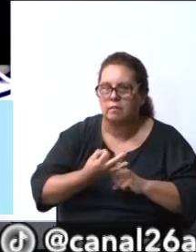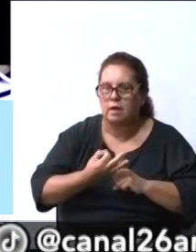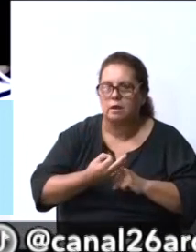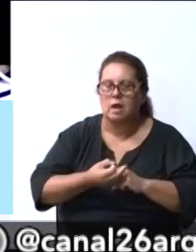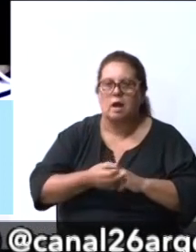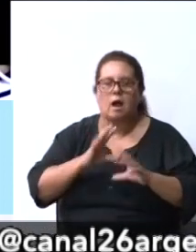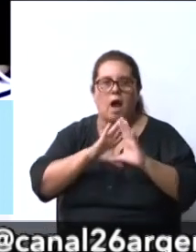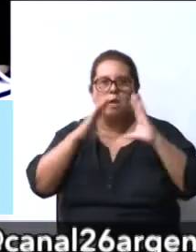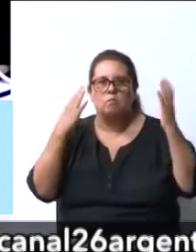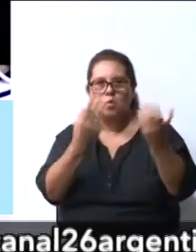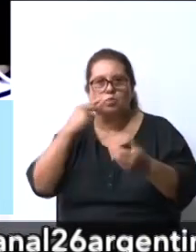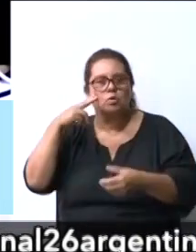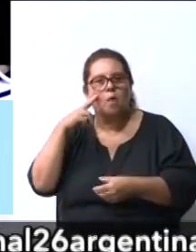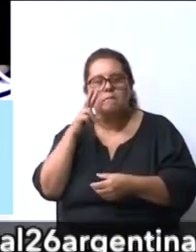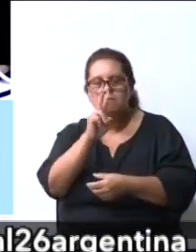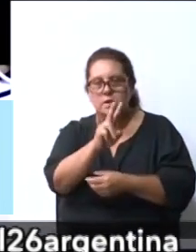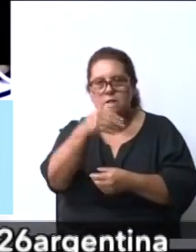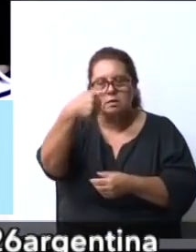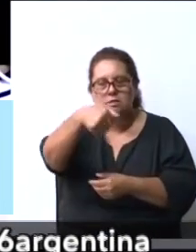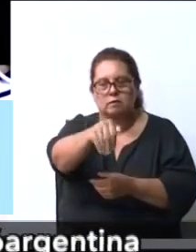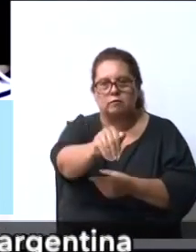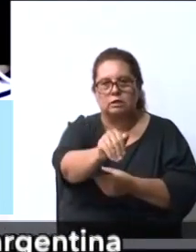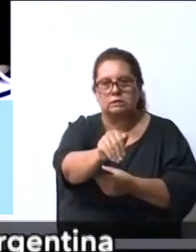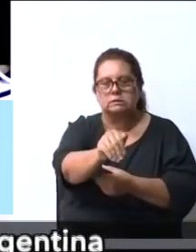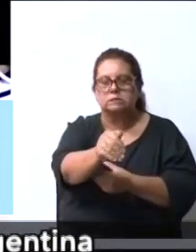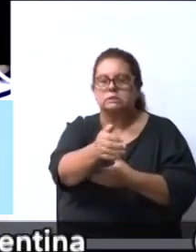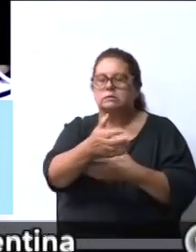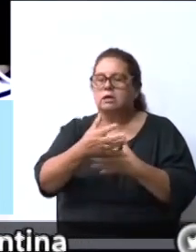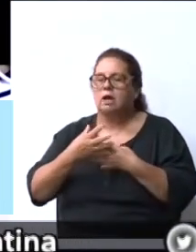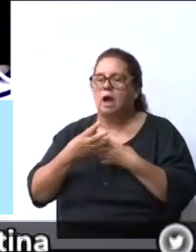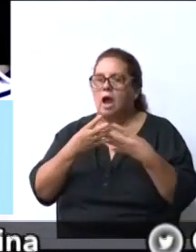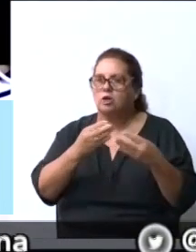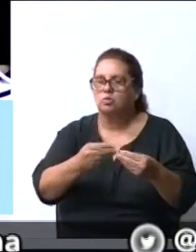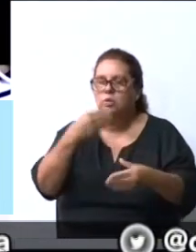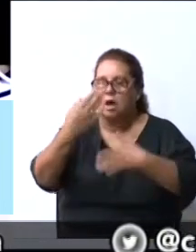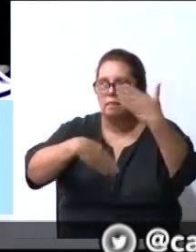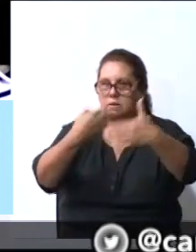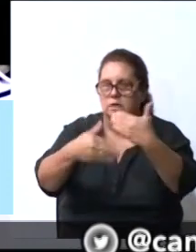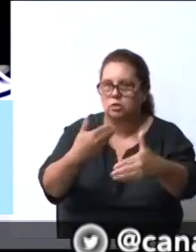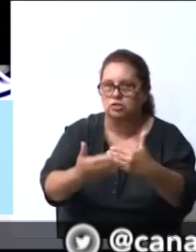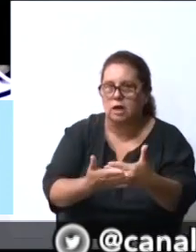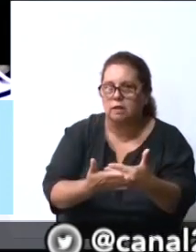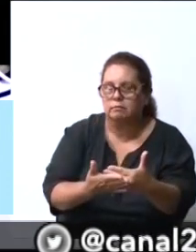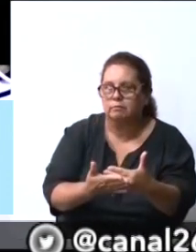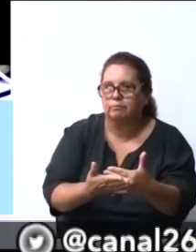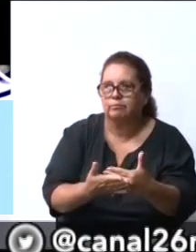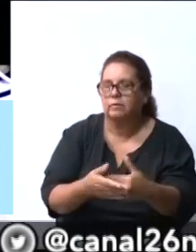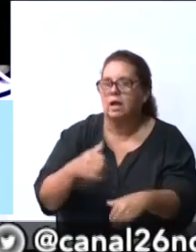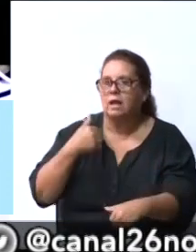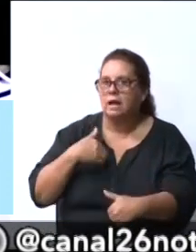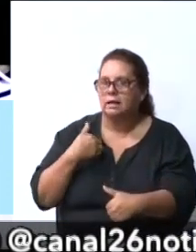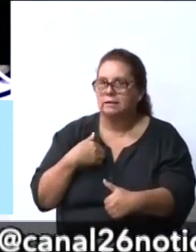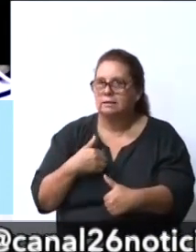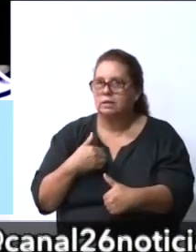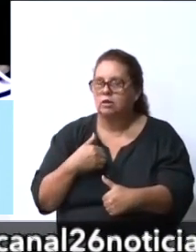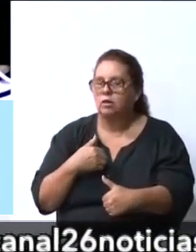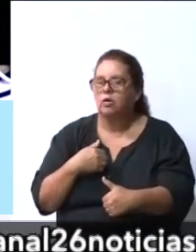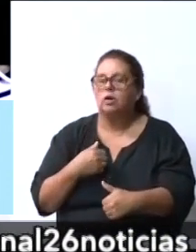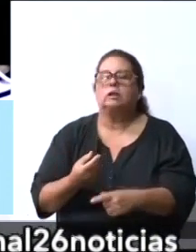oportunidad y que empuje las fronteras de posibilidades de nuestra agenda de desarrollo. Para eso la Argentina necesita un shock de